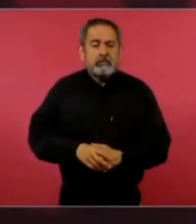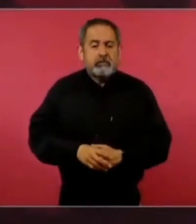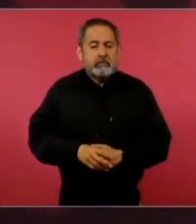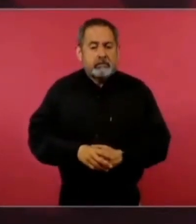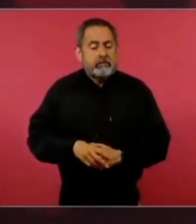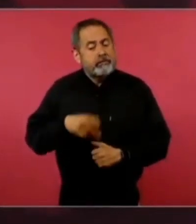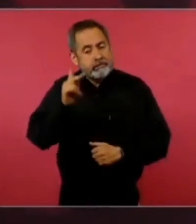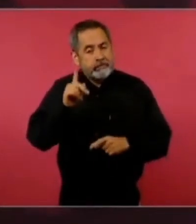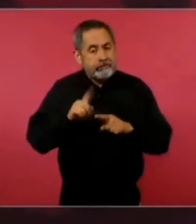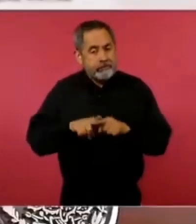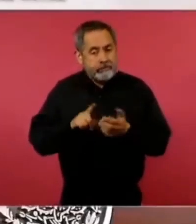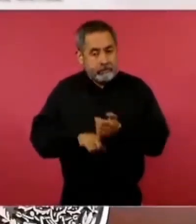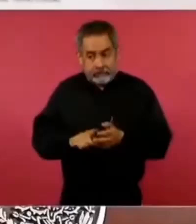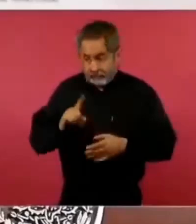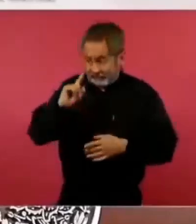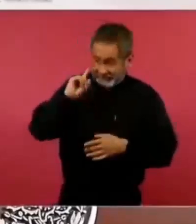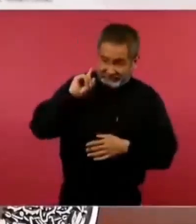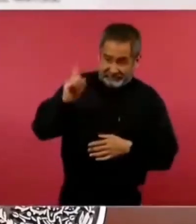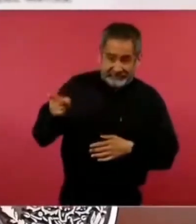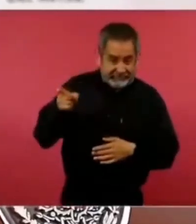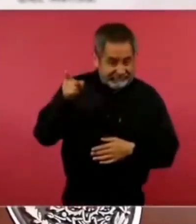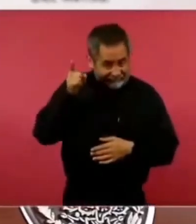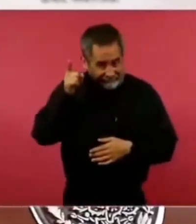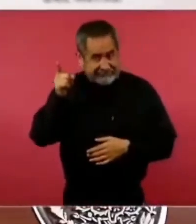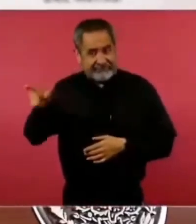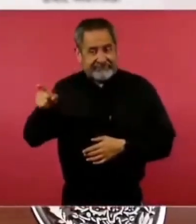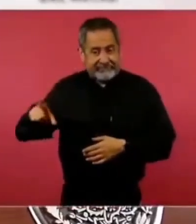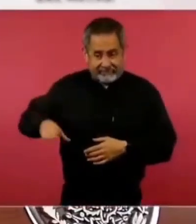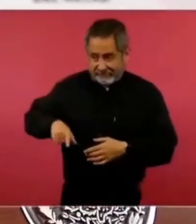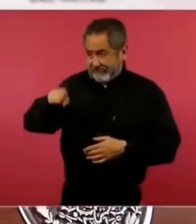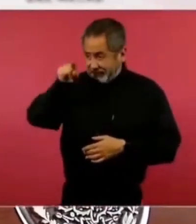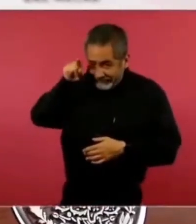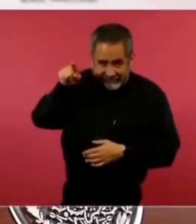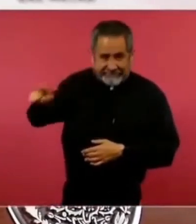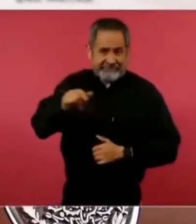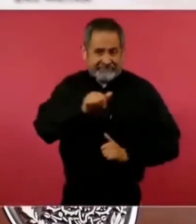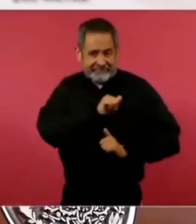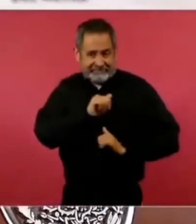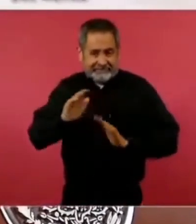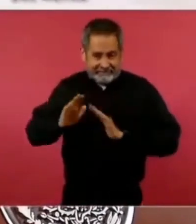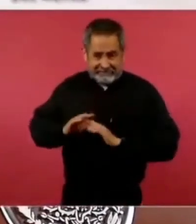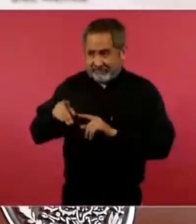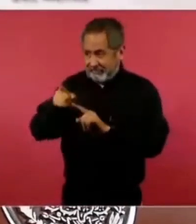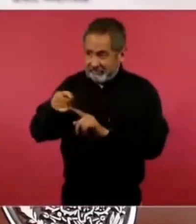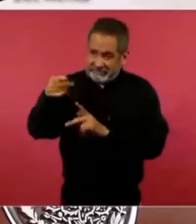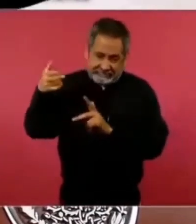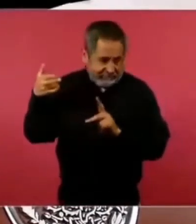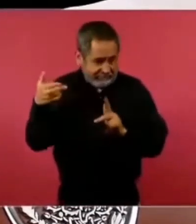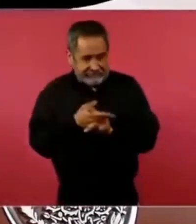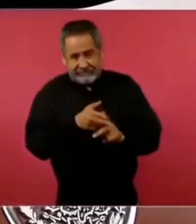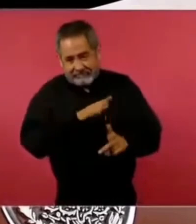pasar a que fue el Estado y fue el ejército y